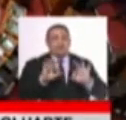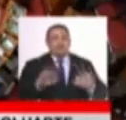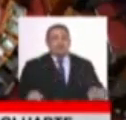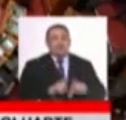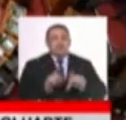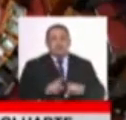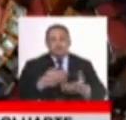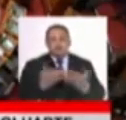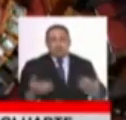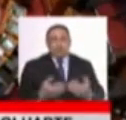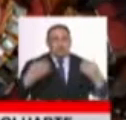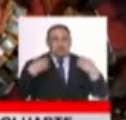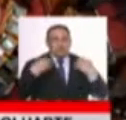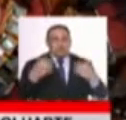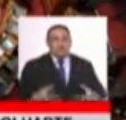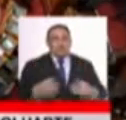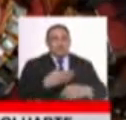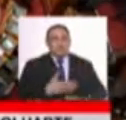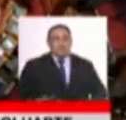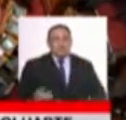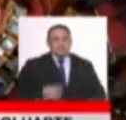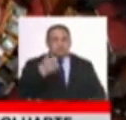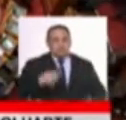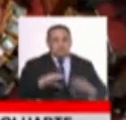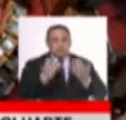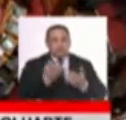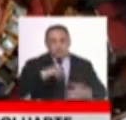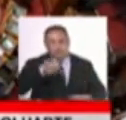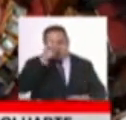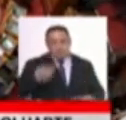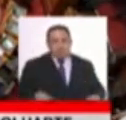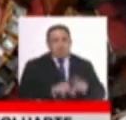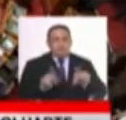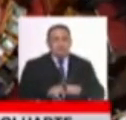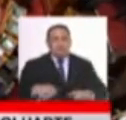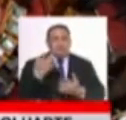sociedad y como ideas que podrían tener fuerza. Creo que